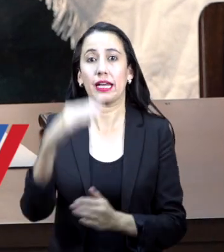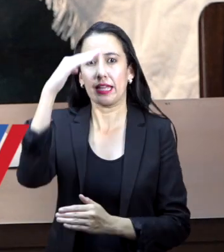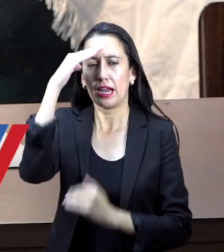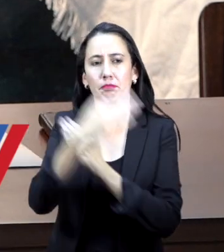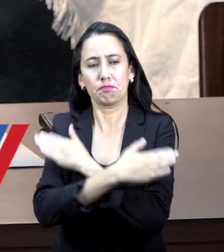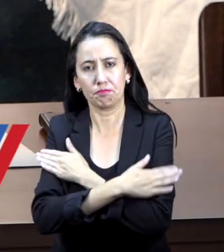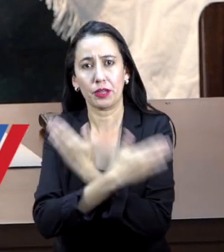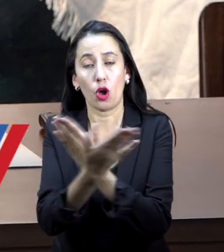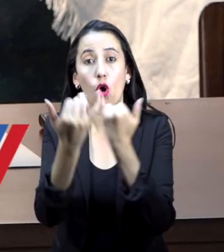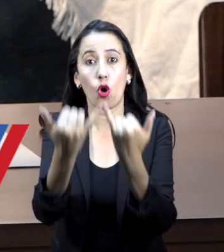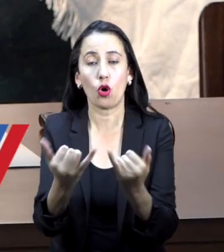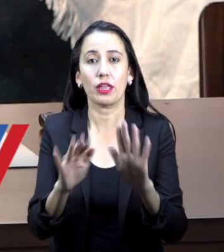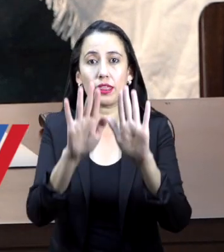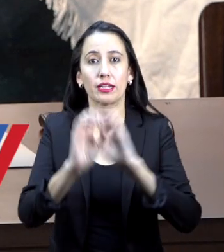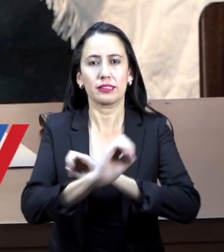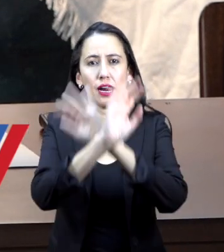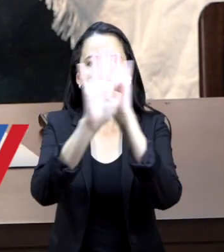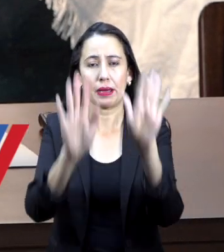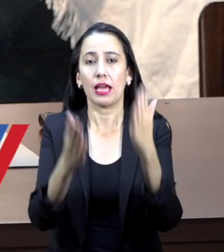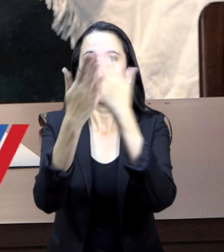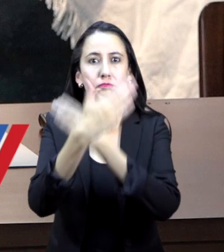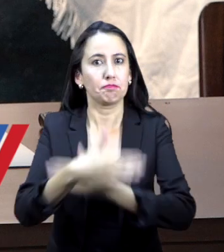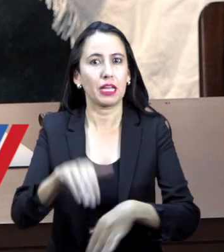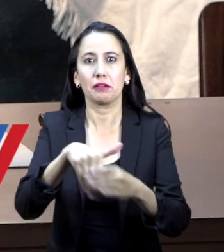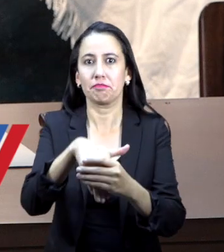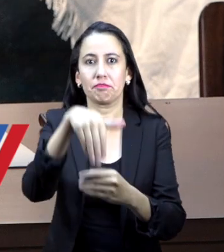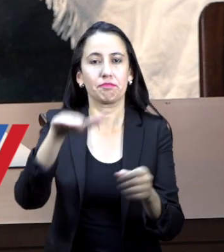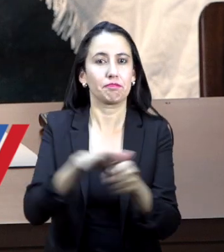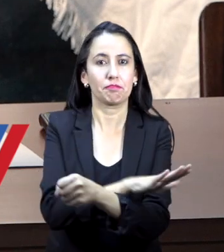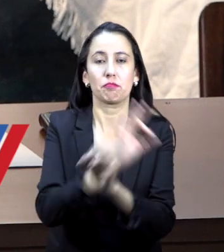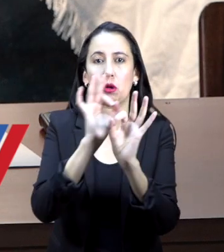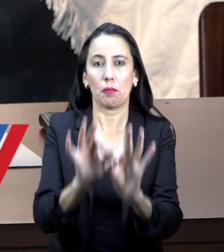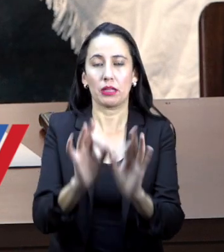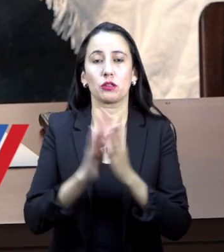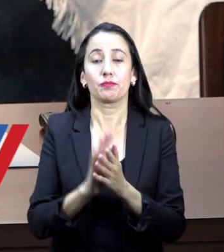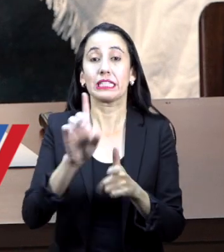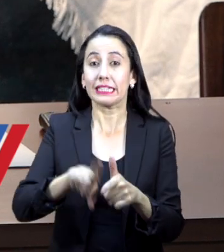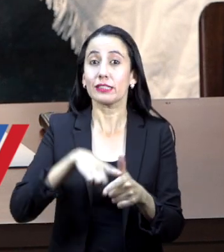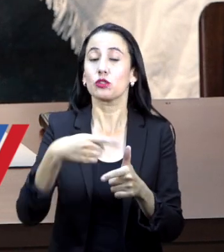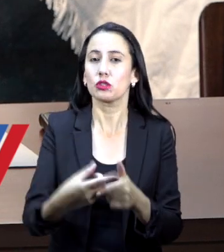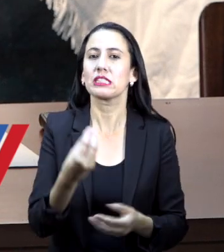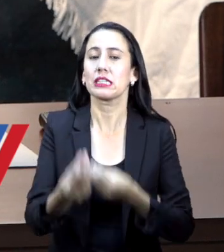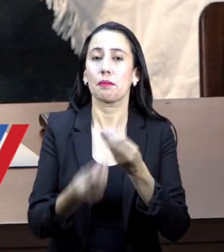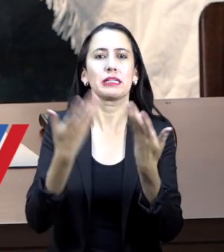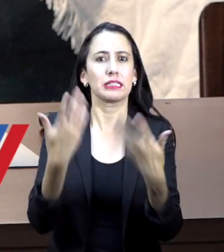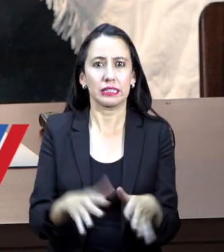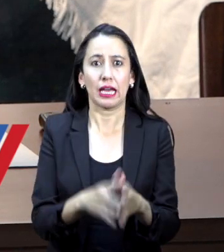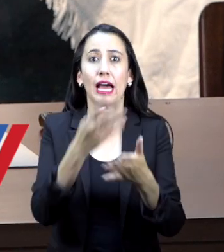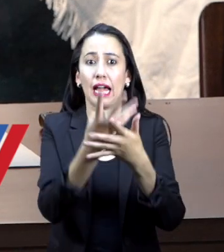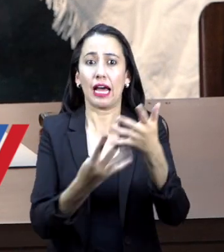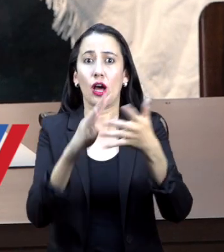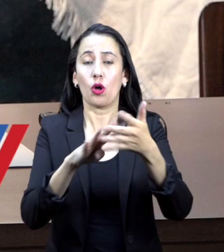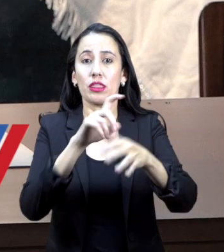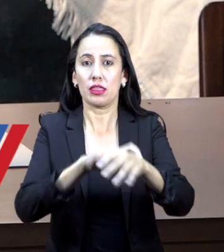general, felicitaciones. Hoy a las 10 de la mañana se concluye con la impresión del 100%. Entonces, estamos dentro de